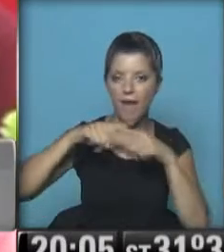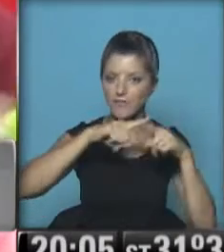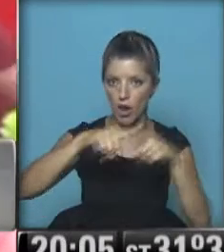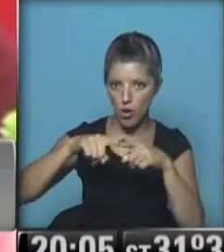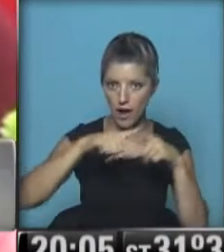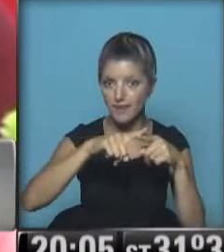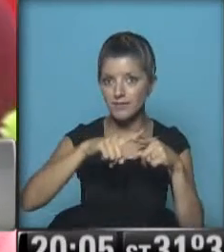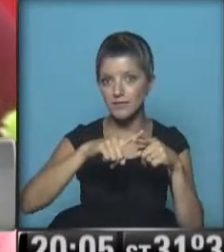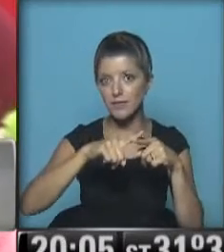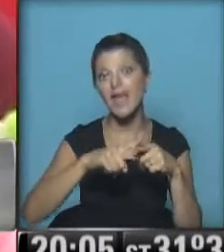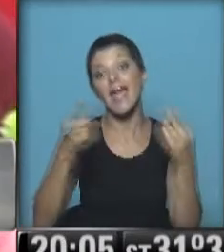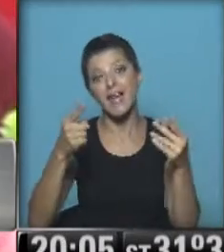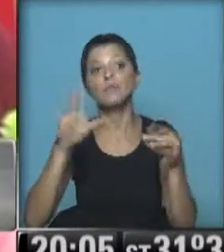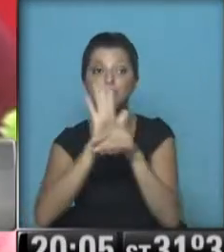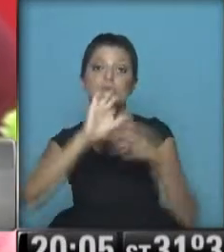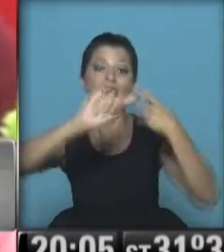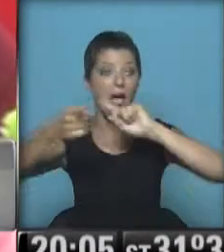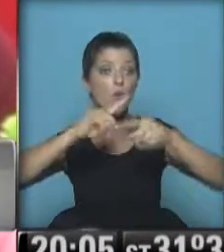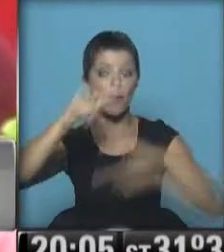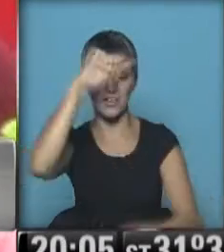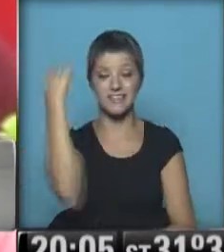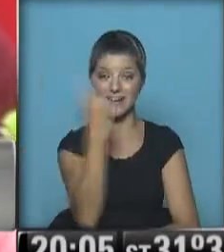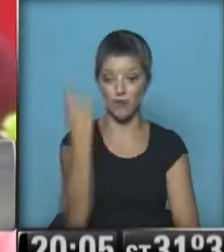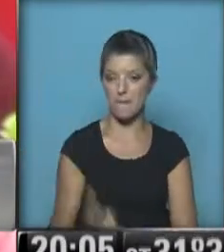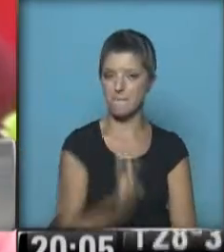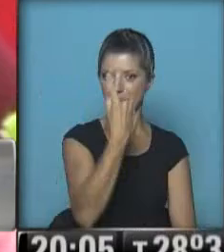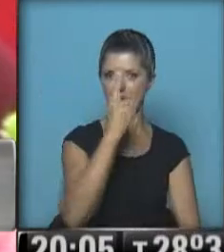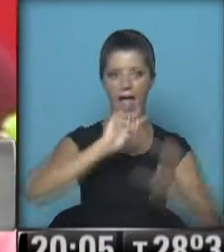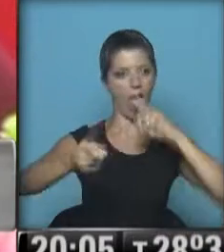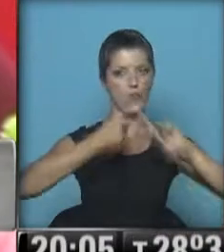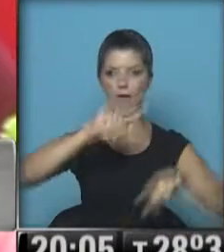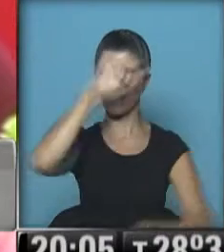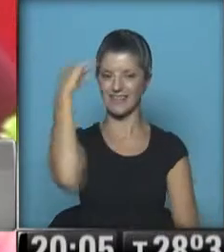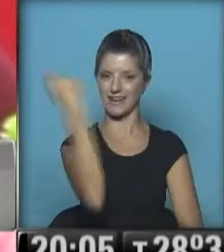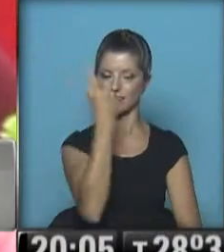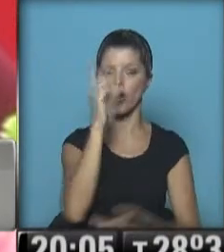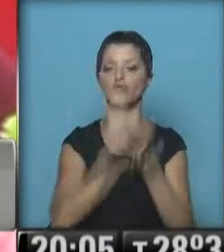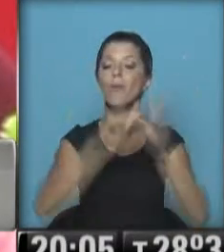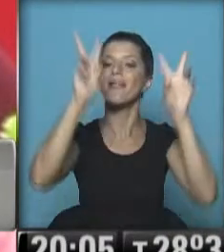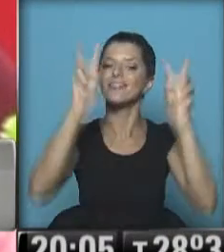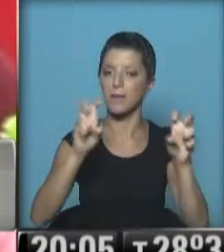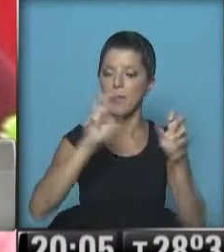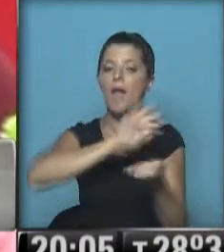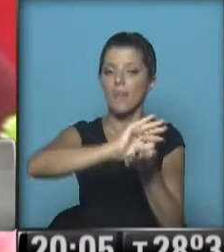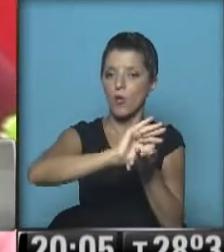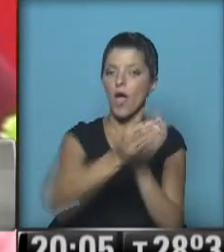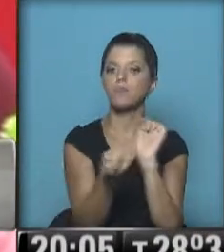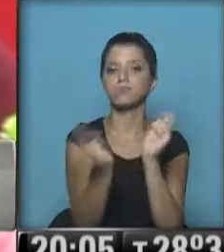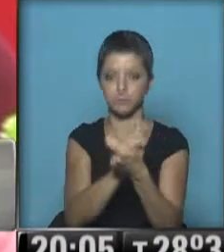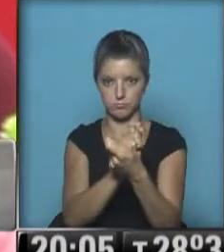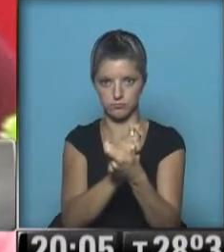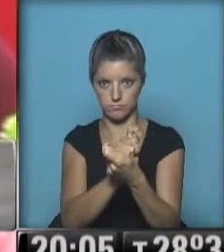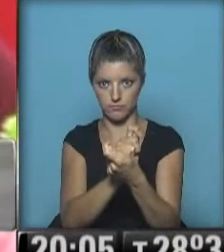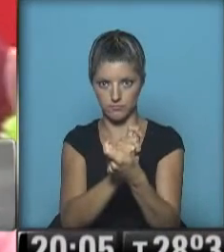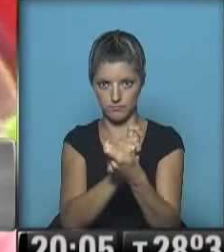el tratado internacional, el primer tratado internacional en materia de reestructuración de deudas